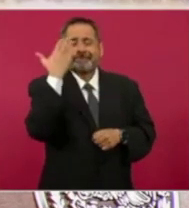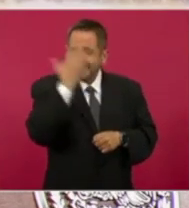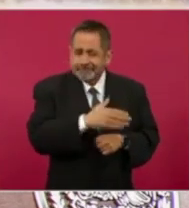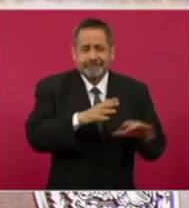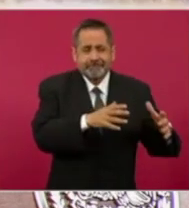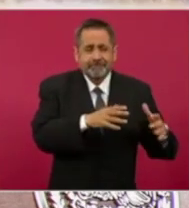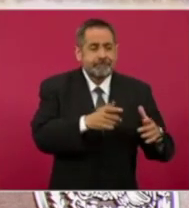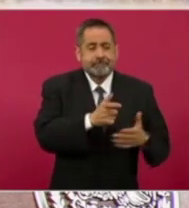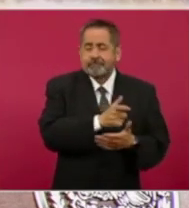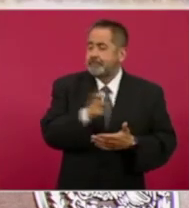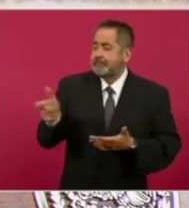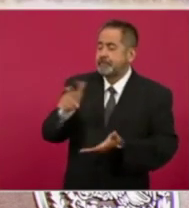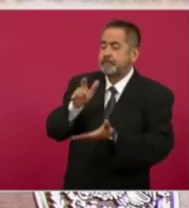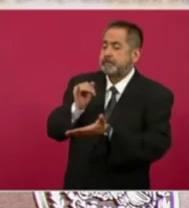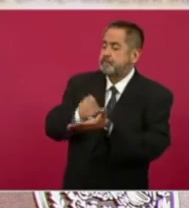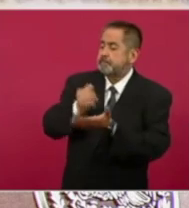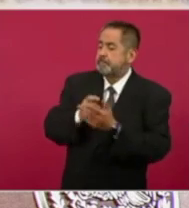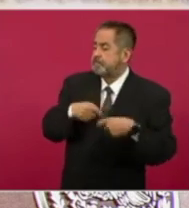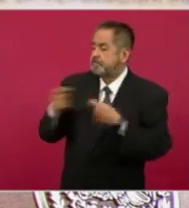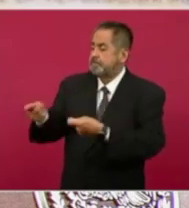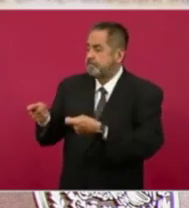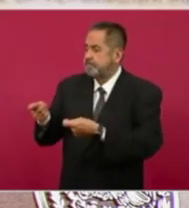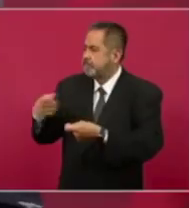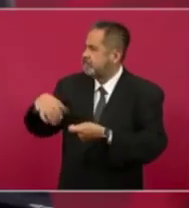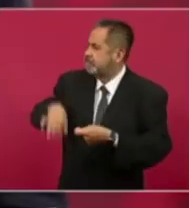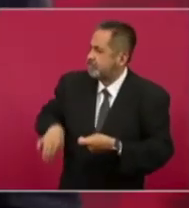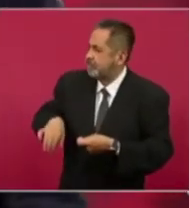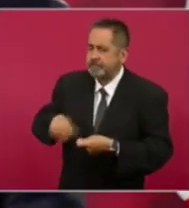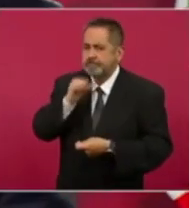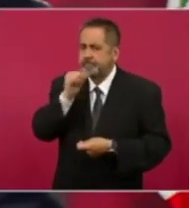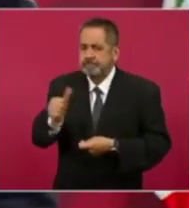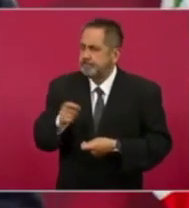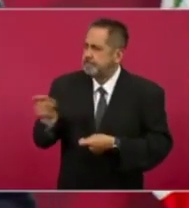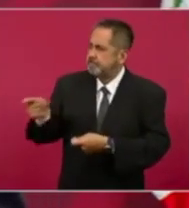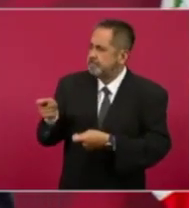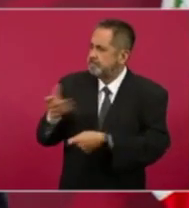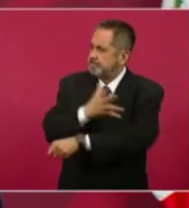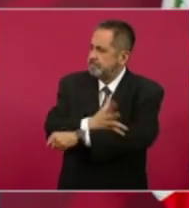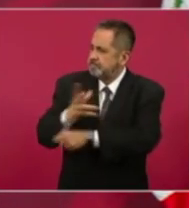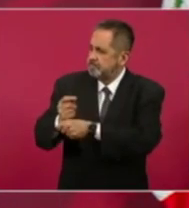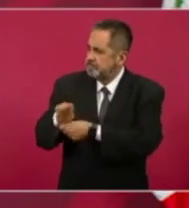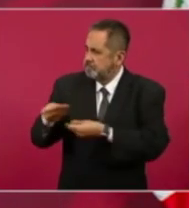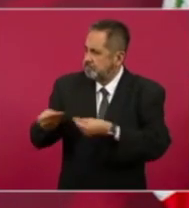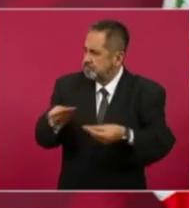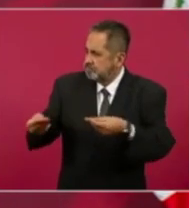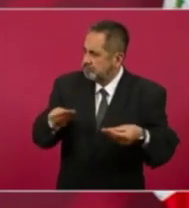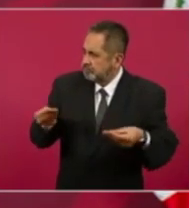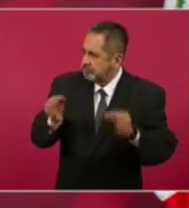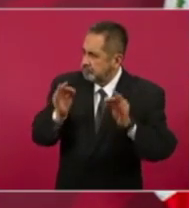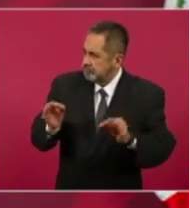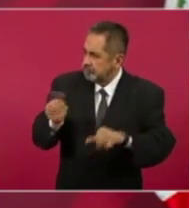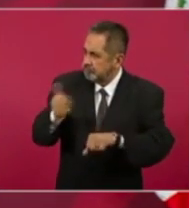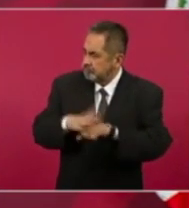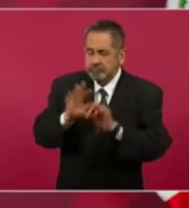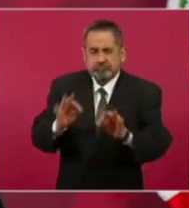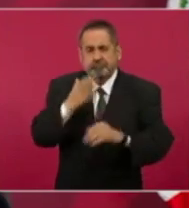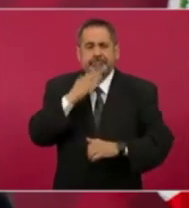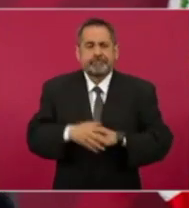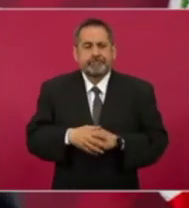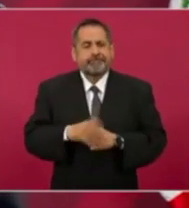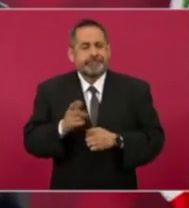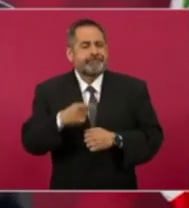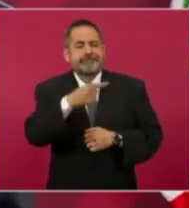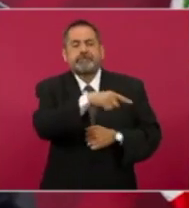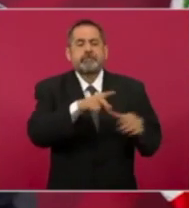que el dinero de los impuestos se está administrando con honradez. No es pagar impuestos para